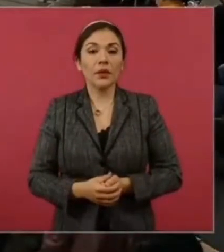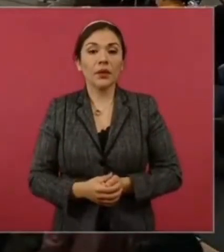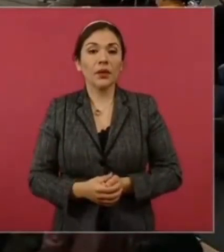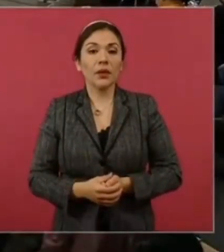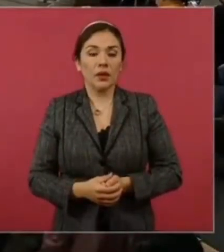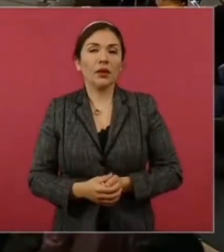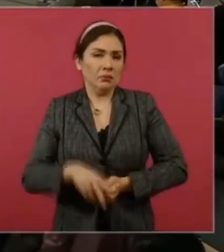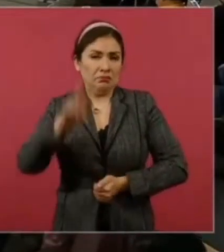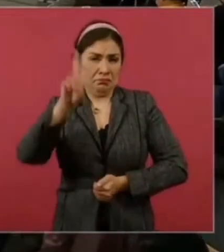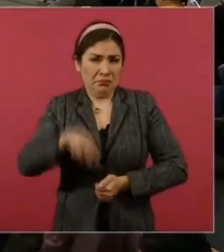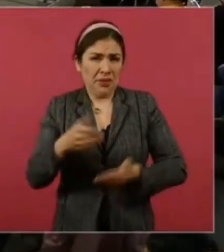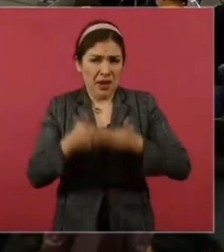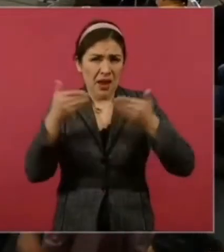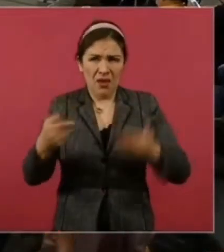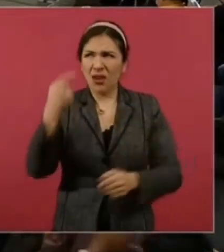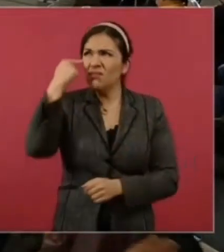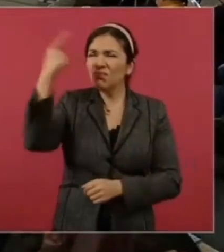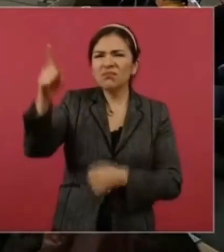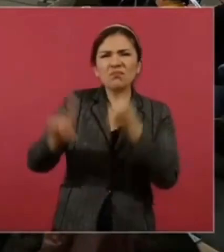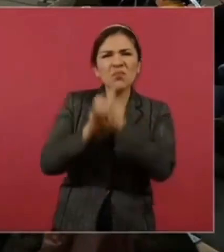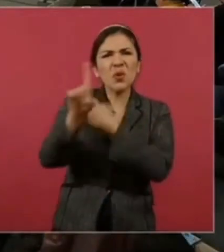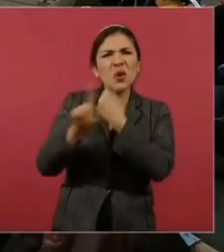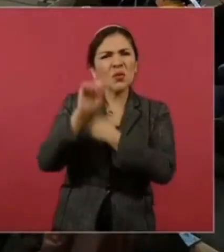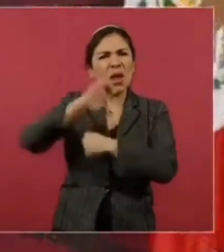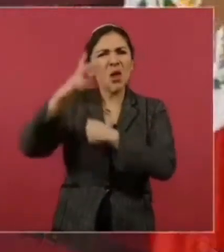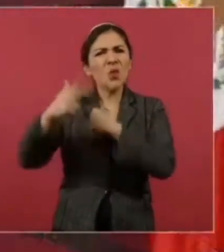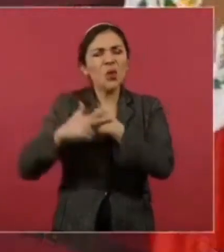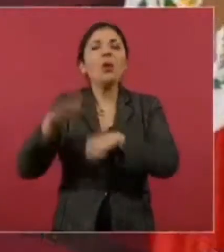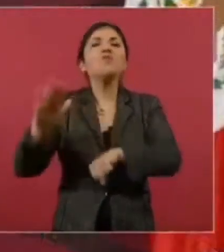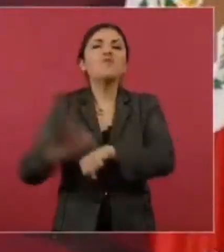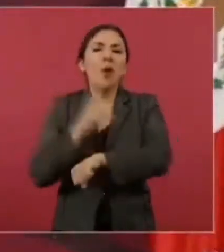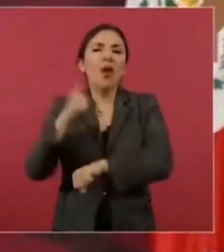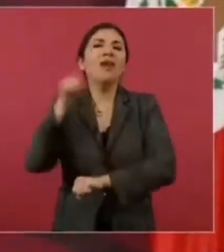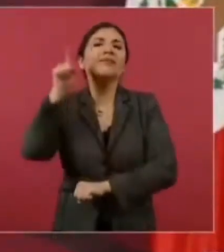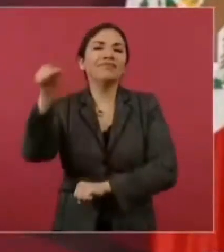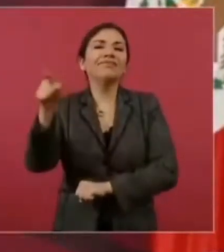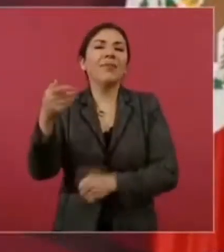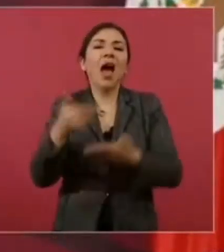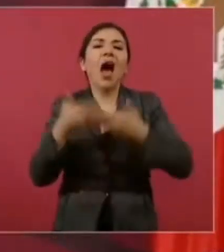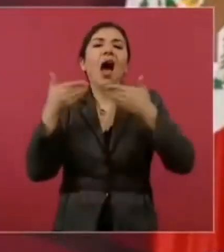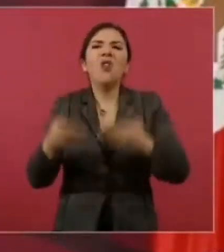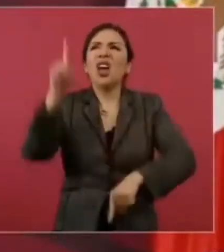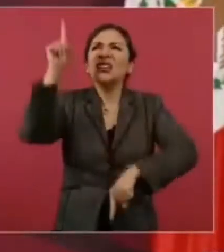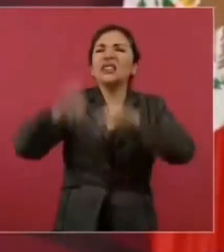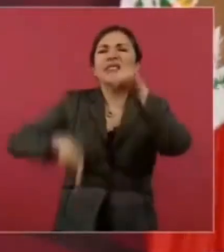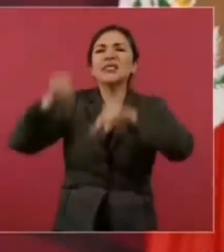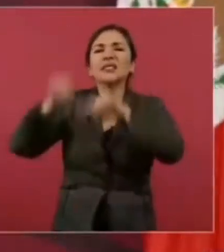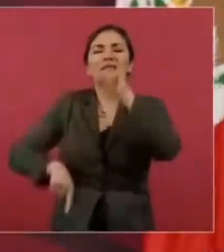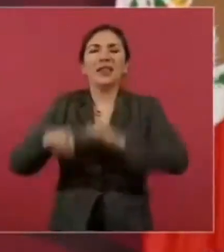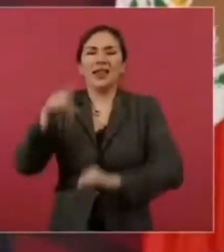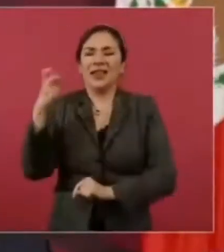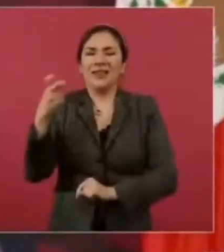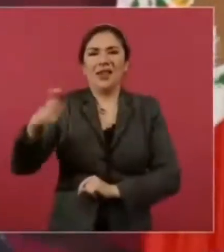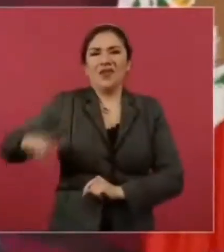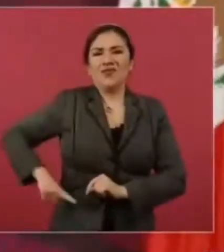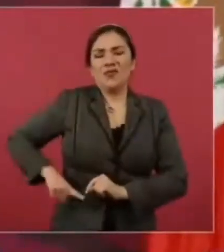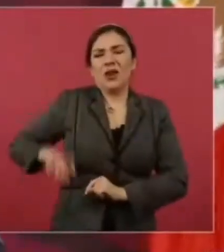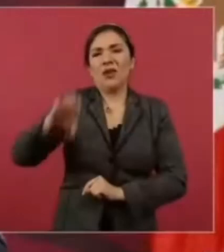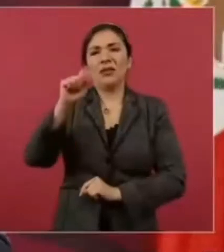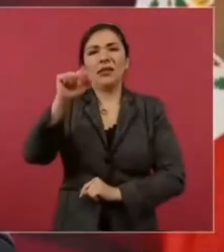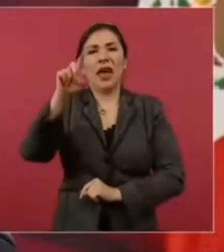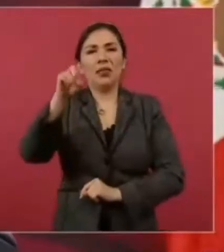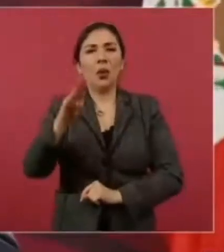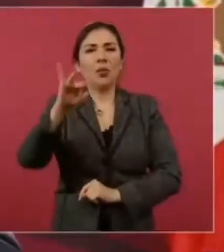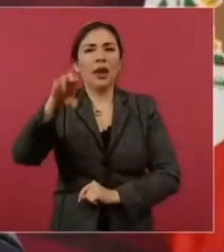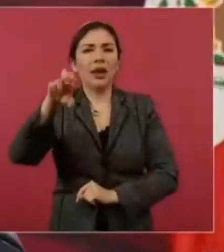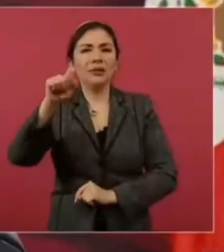Parte de la crisis actual de Europa tiene que ver con el desmantelamiento del estado de bienestar,